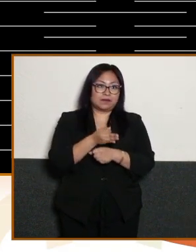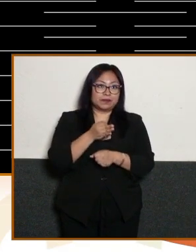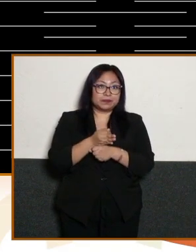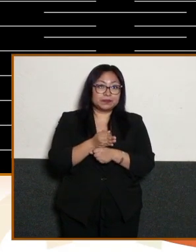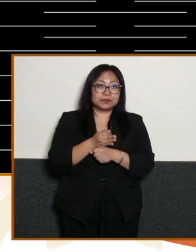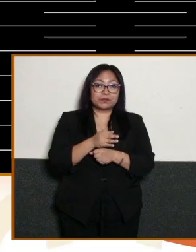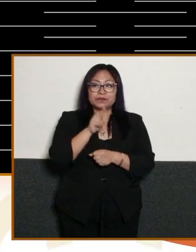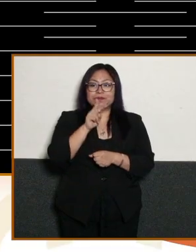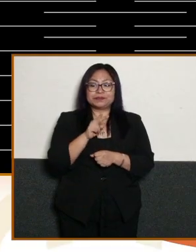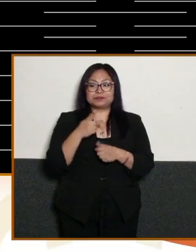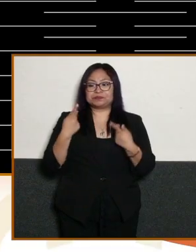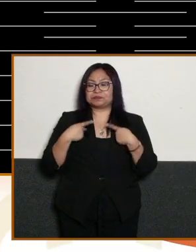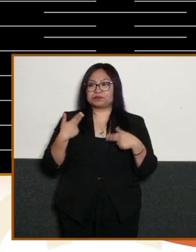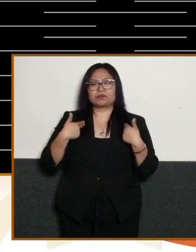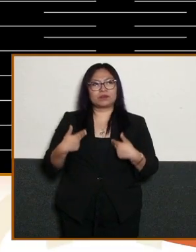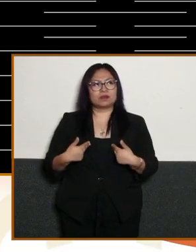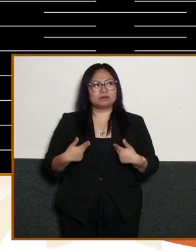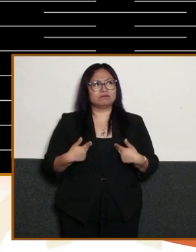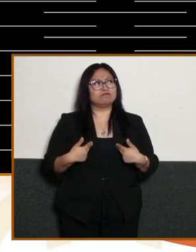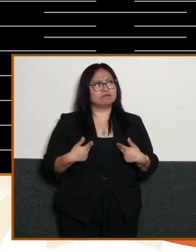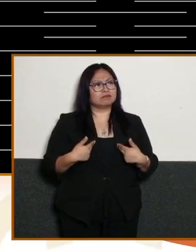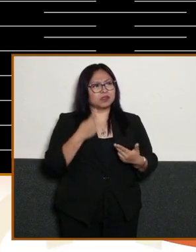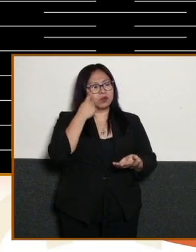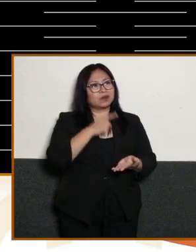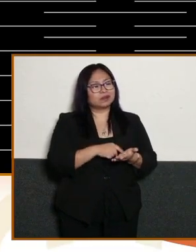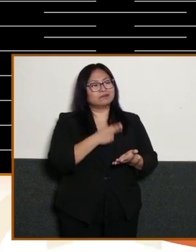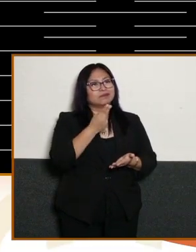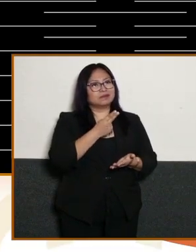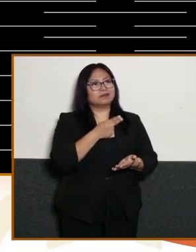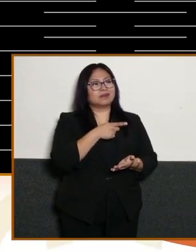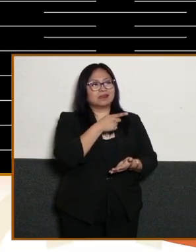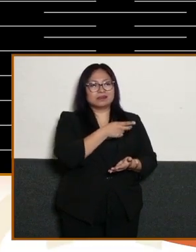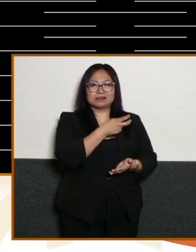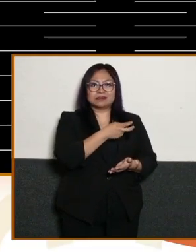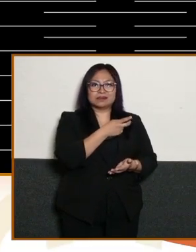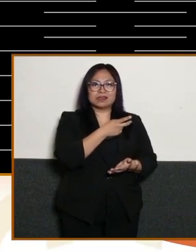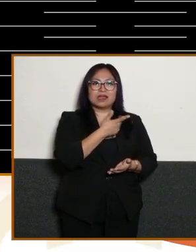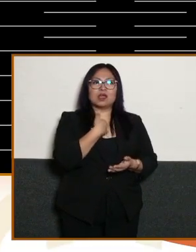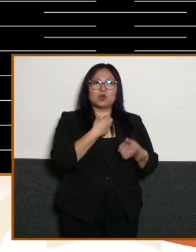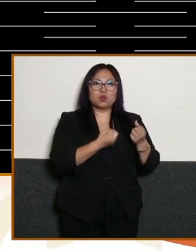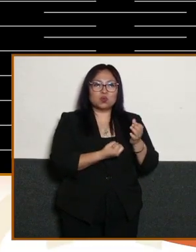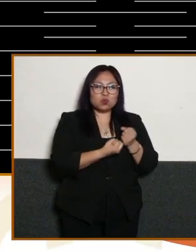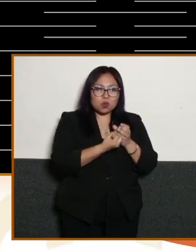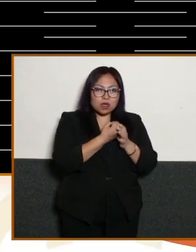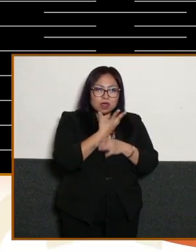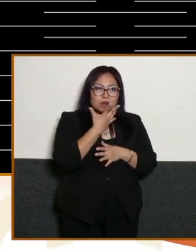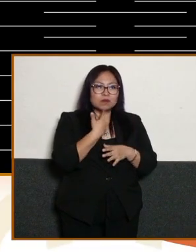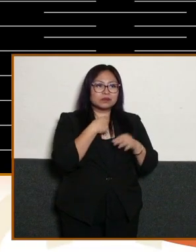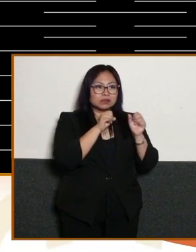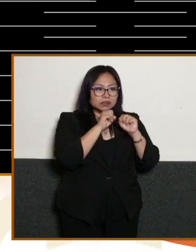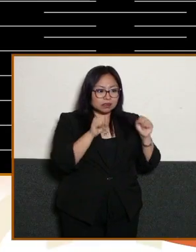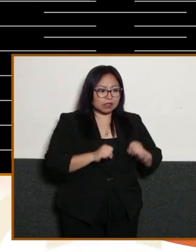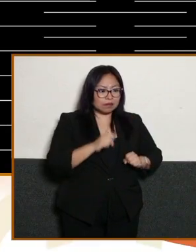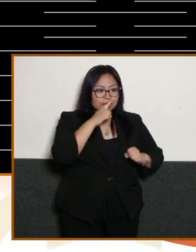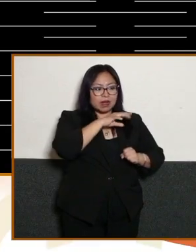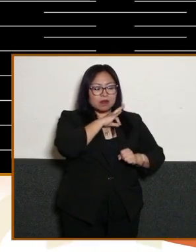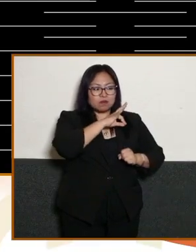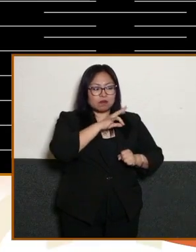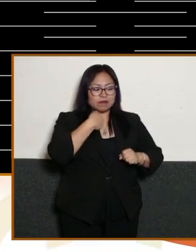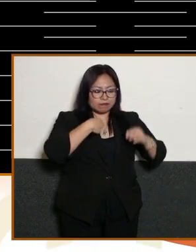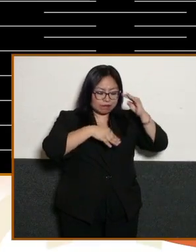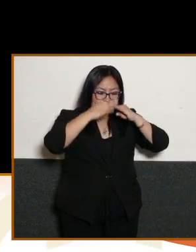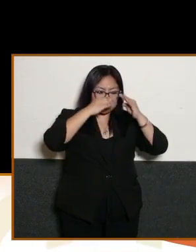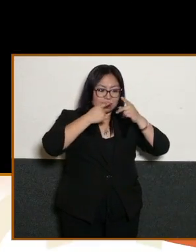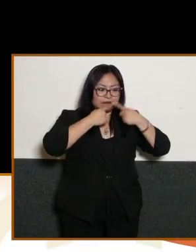plano la humanidad dijo, ¿saben qué? Sin esto no la armamos. Necesitamos sistemas que nos ayuden a pensar cosas que no hemos podido